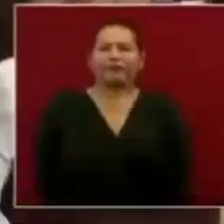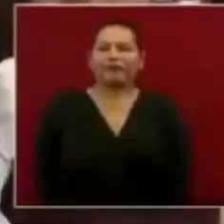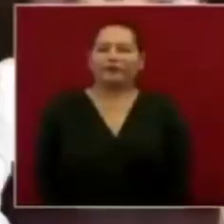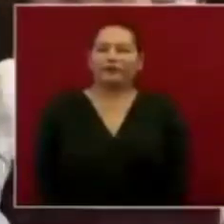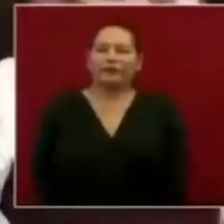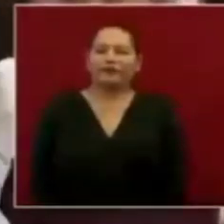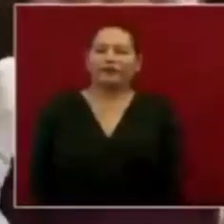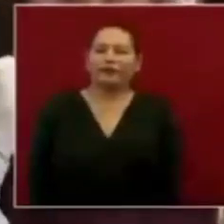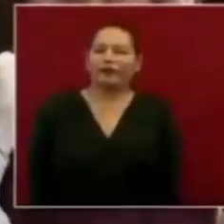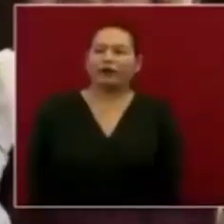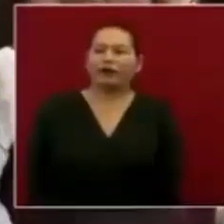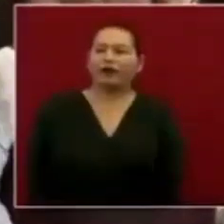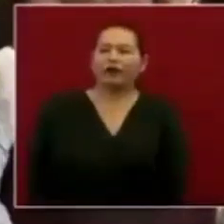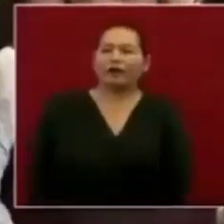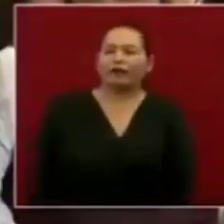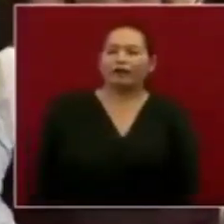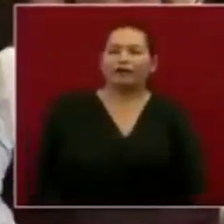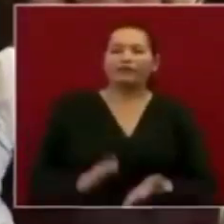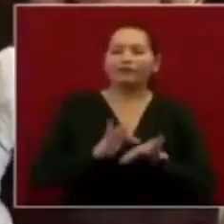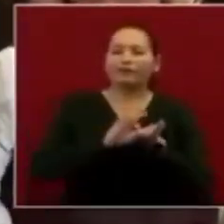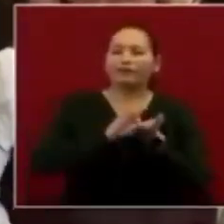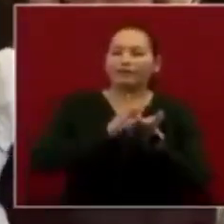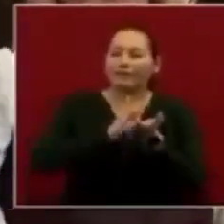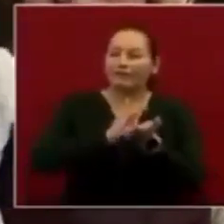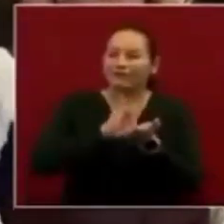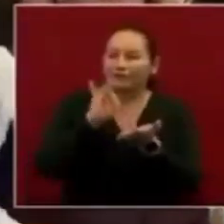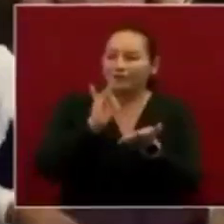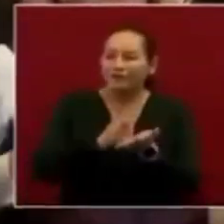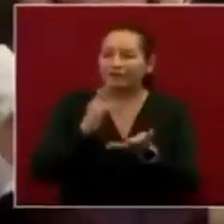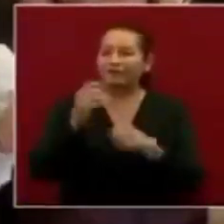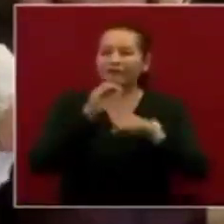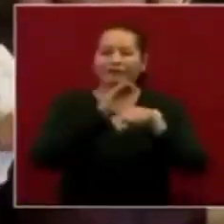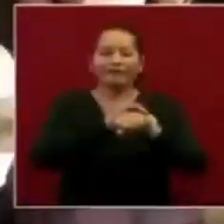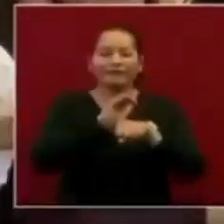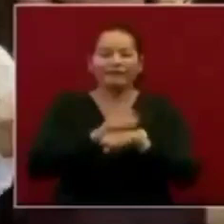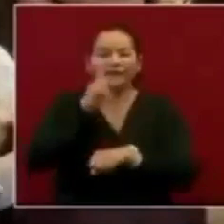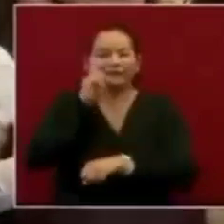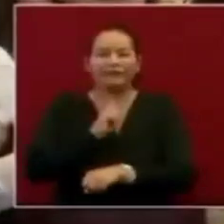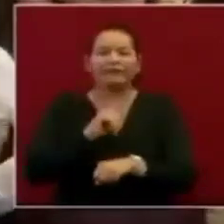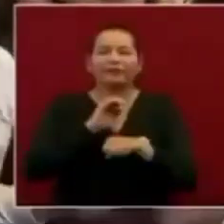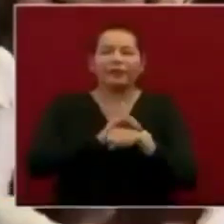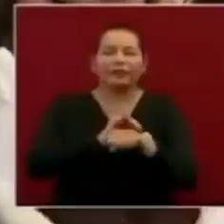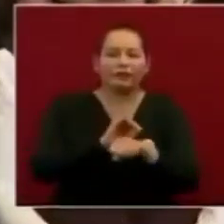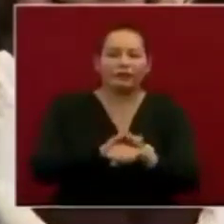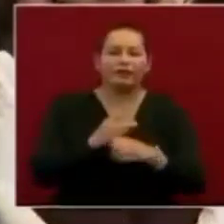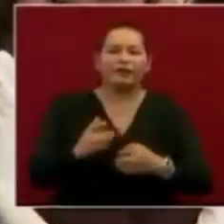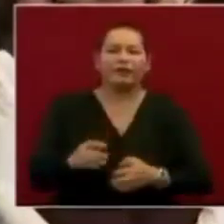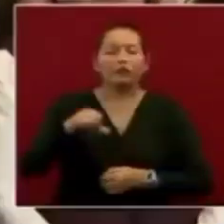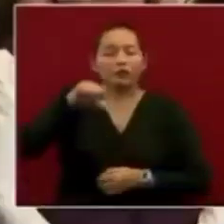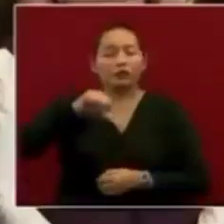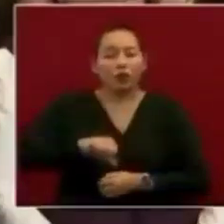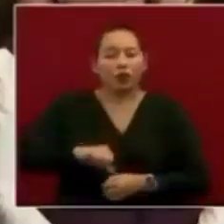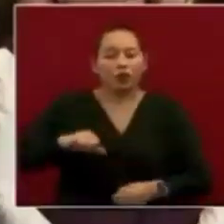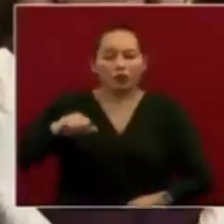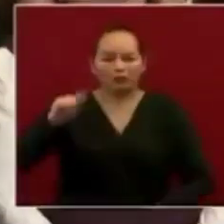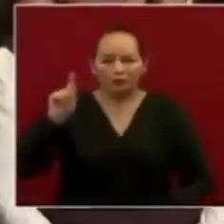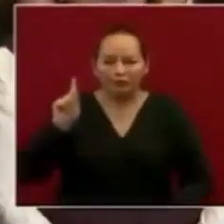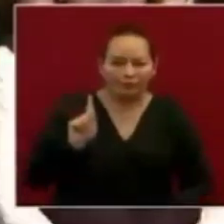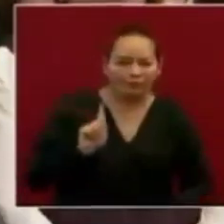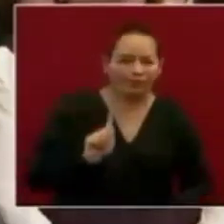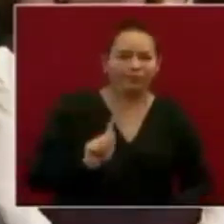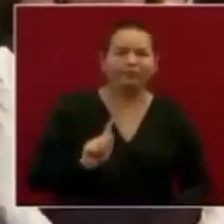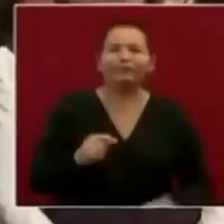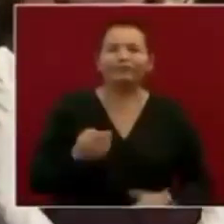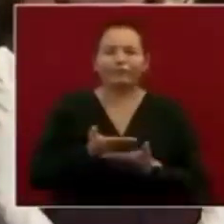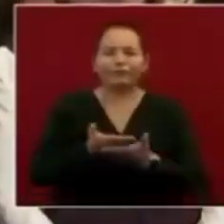Gracias, amigas, amigos de los medios de comunicación. Hoy acudimos con ustedes